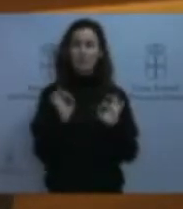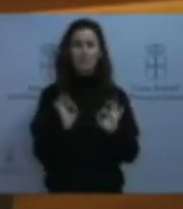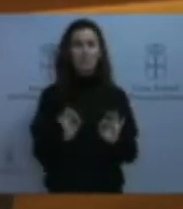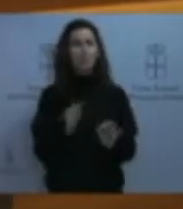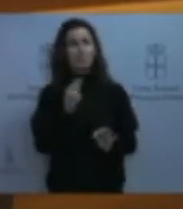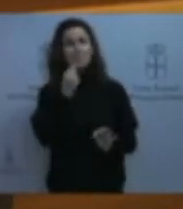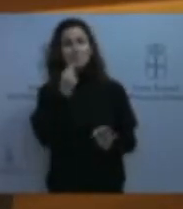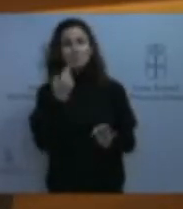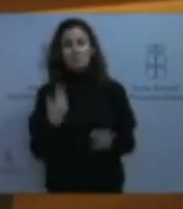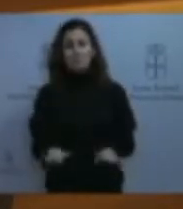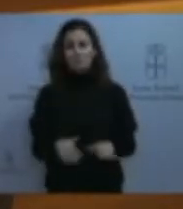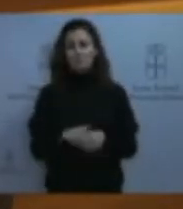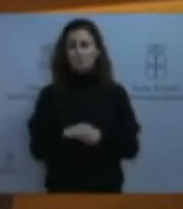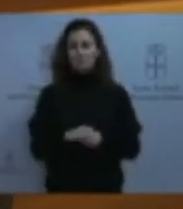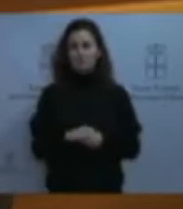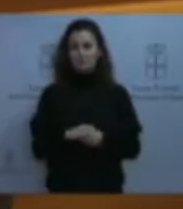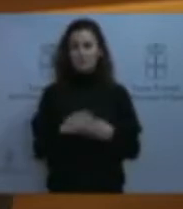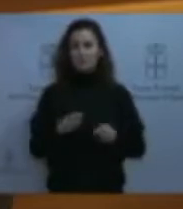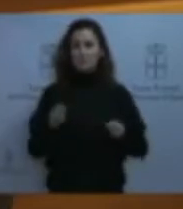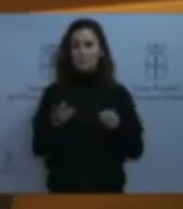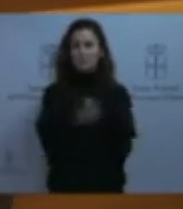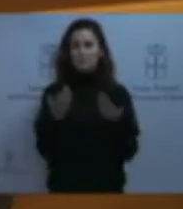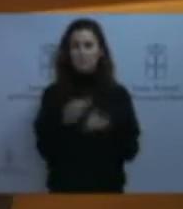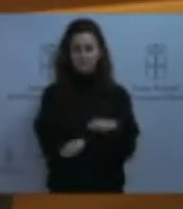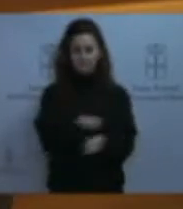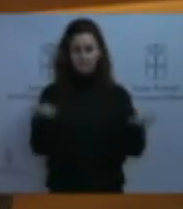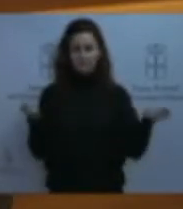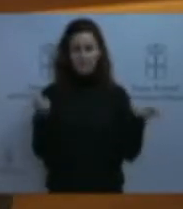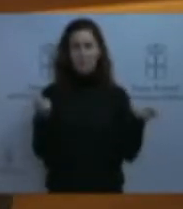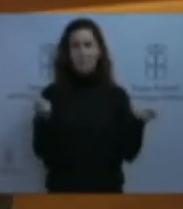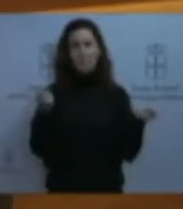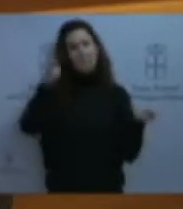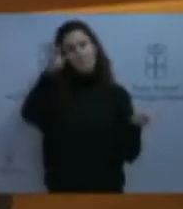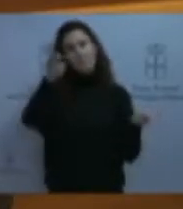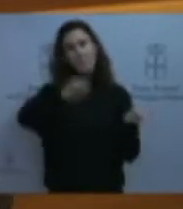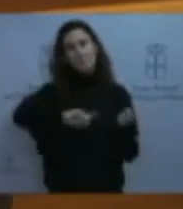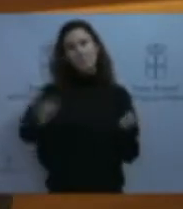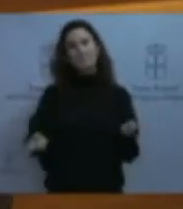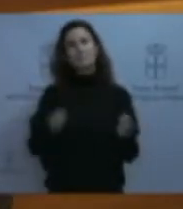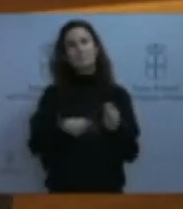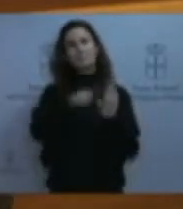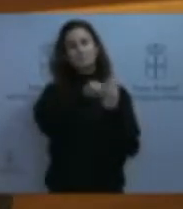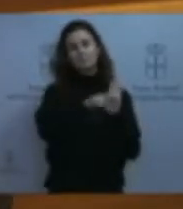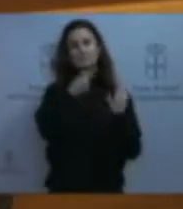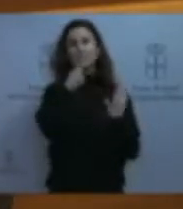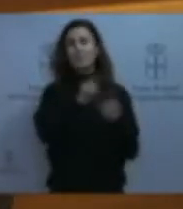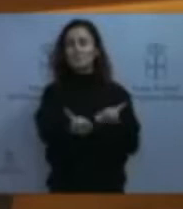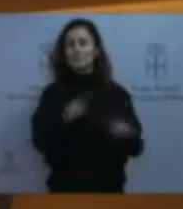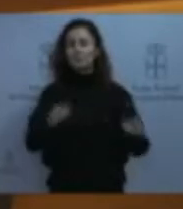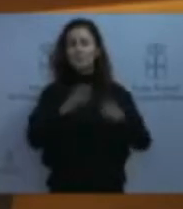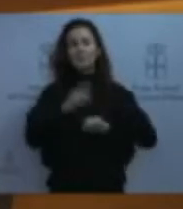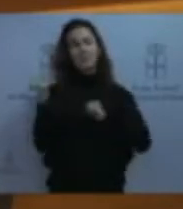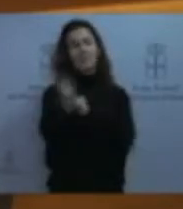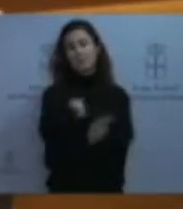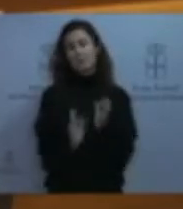temerario, y los folletos repartidos por todos los pueblos por el PP, que tampoco recordaban esta prohibición, no ayudó precisamente a evitar los incendios